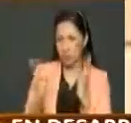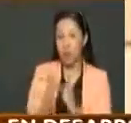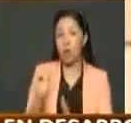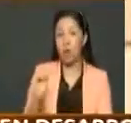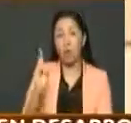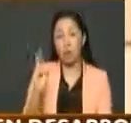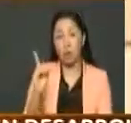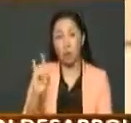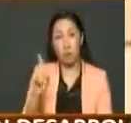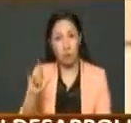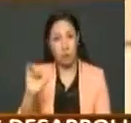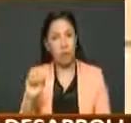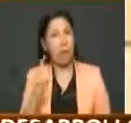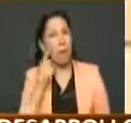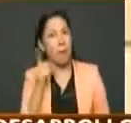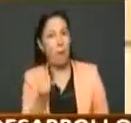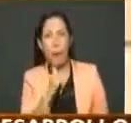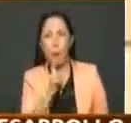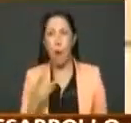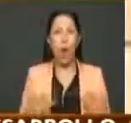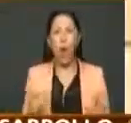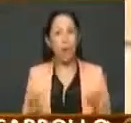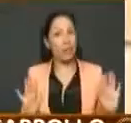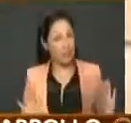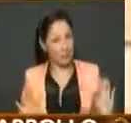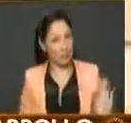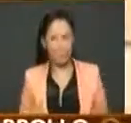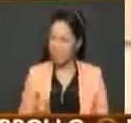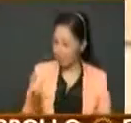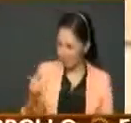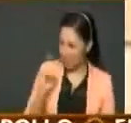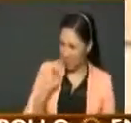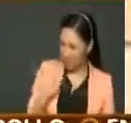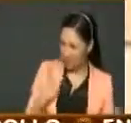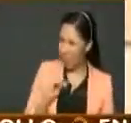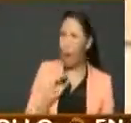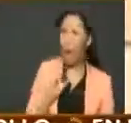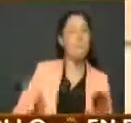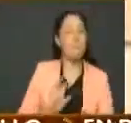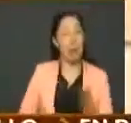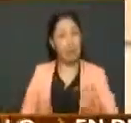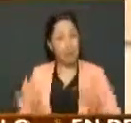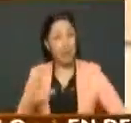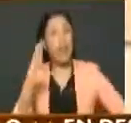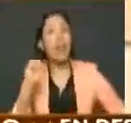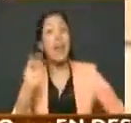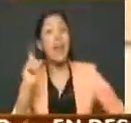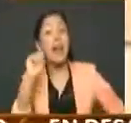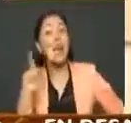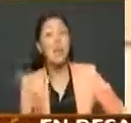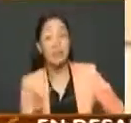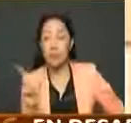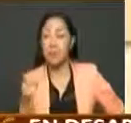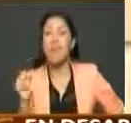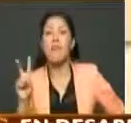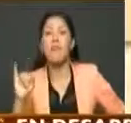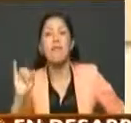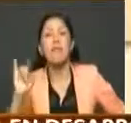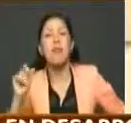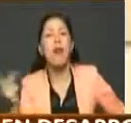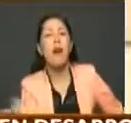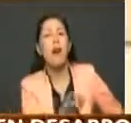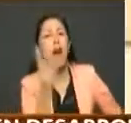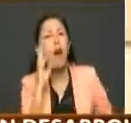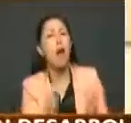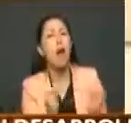Vamos a ver quién tiene que ocultar aquí, doctor José Obdulio. Porque el señor Carlos Alberto Gaviria tenía tratos con la gente que